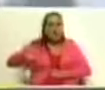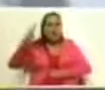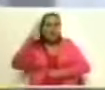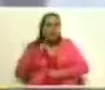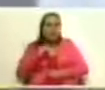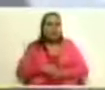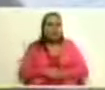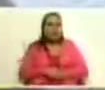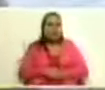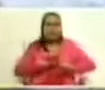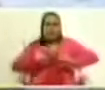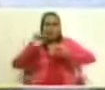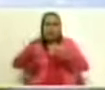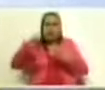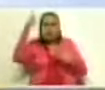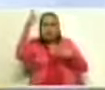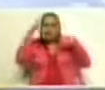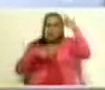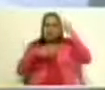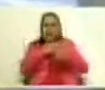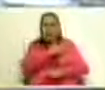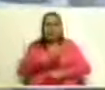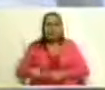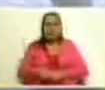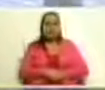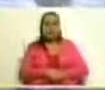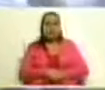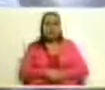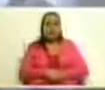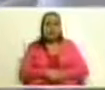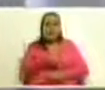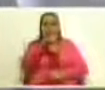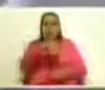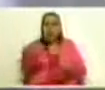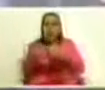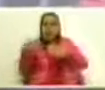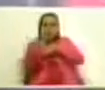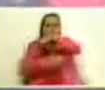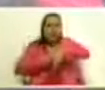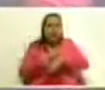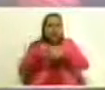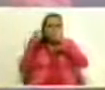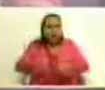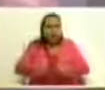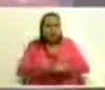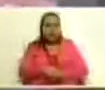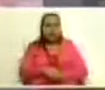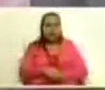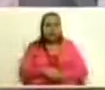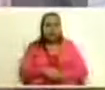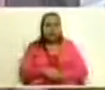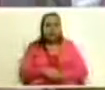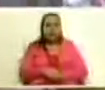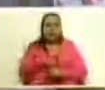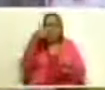surgió nuestro comandante Chávez, surgió esta generación rebelde, revolucionaria, que vamos construyendo los